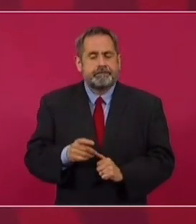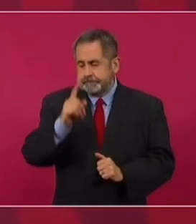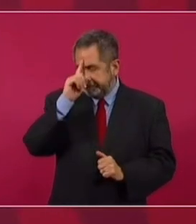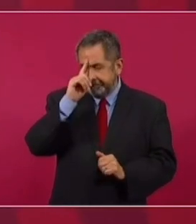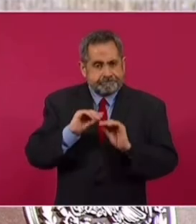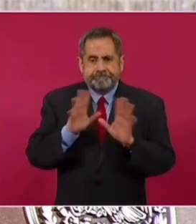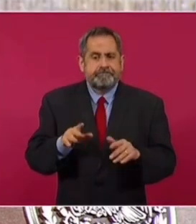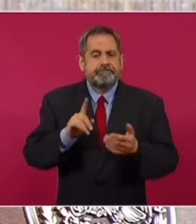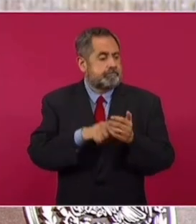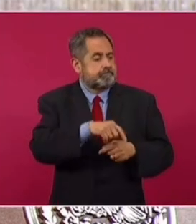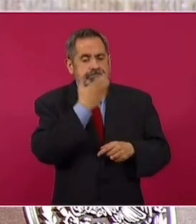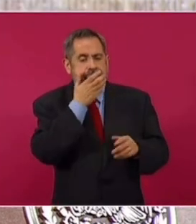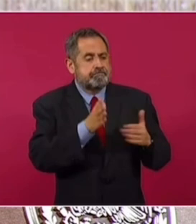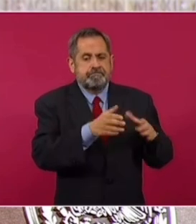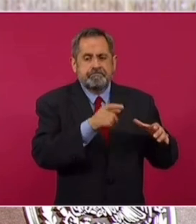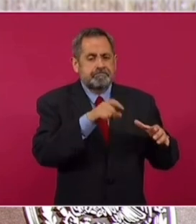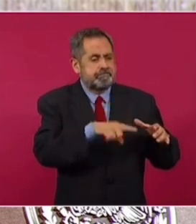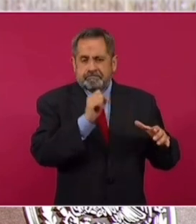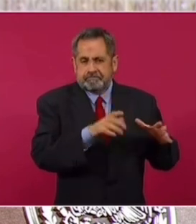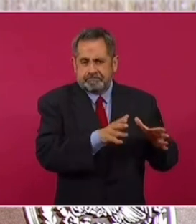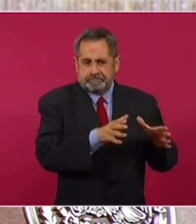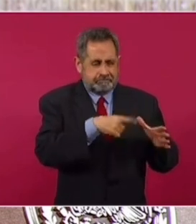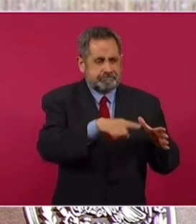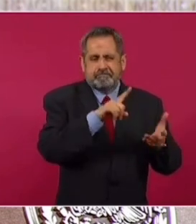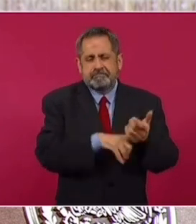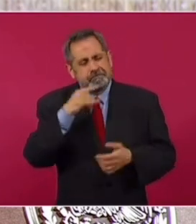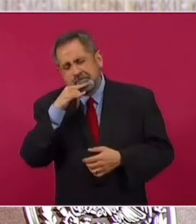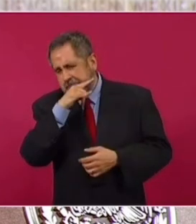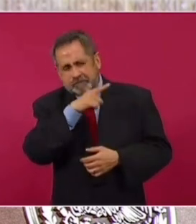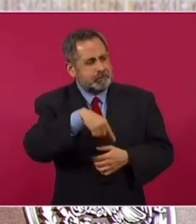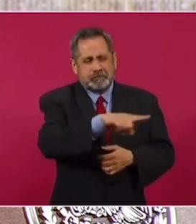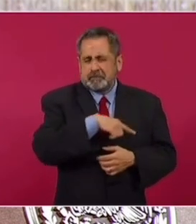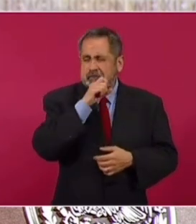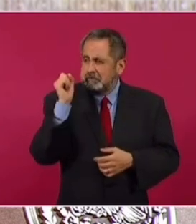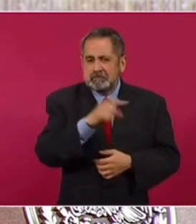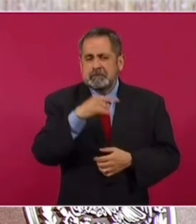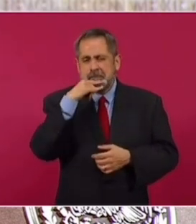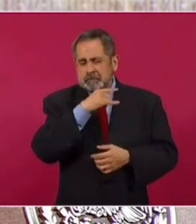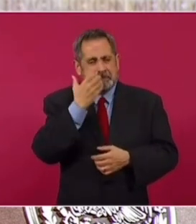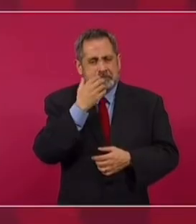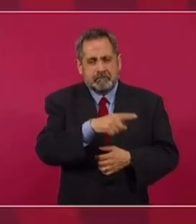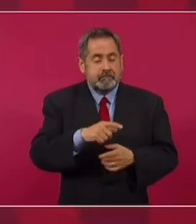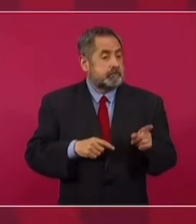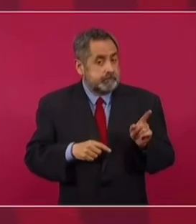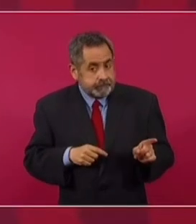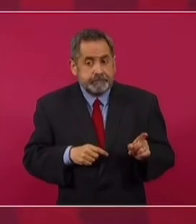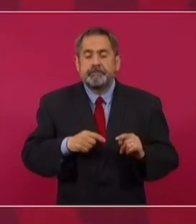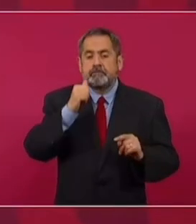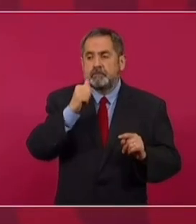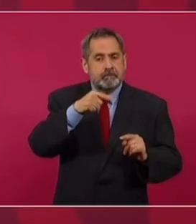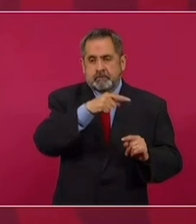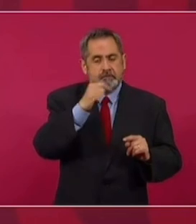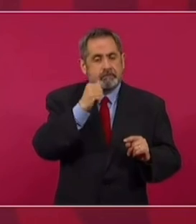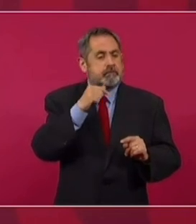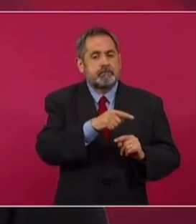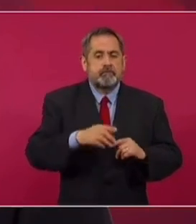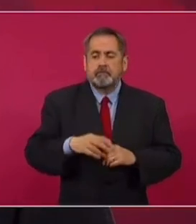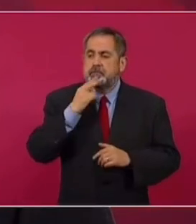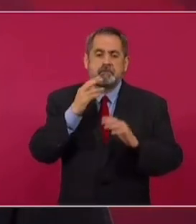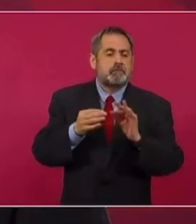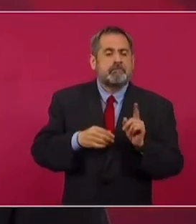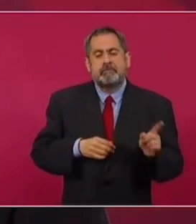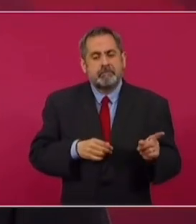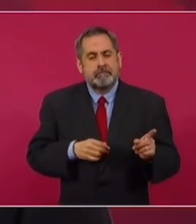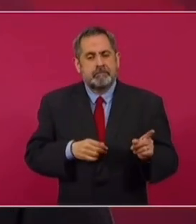obvio que el conservadurismo, con la hipocresía que les caracteriza, siempre, siempre